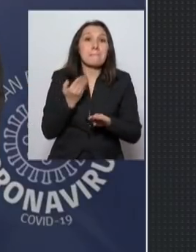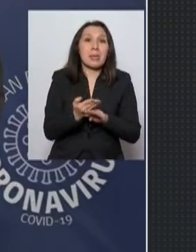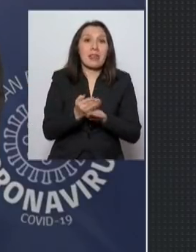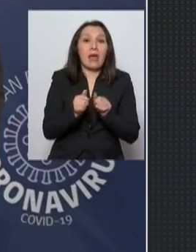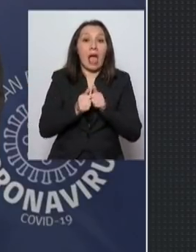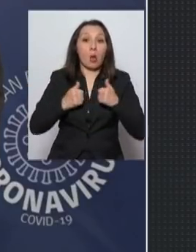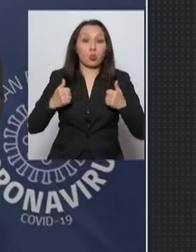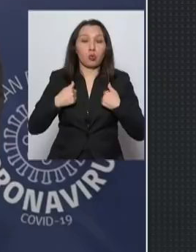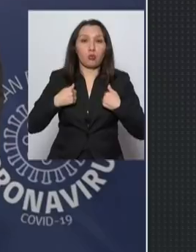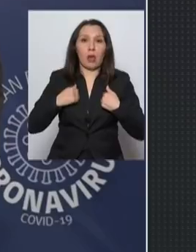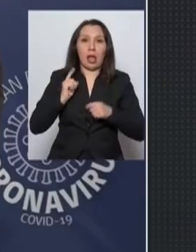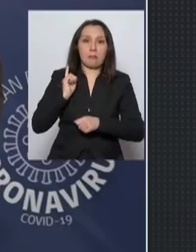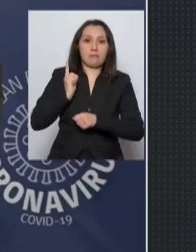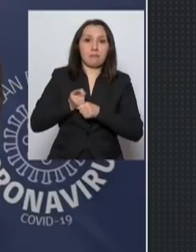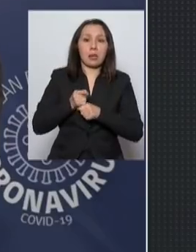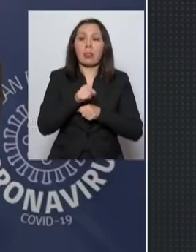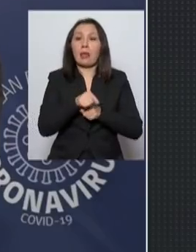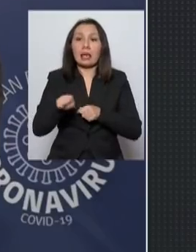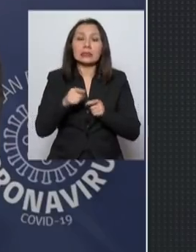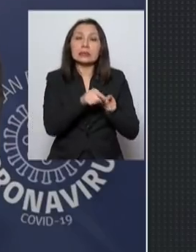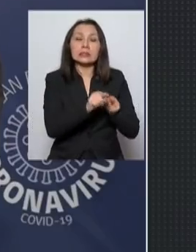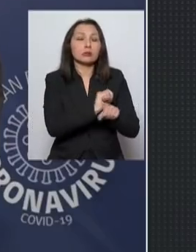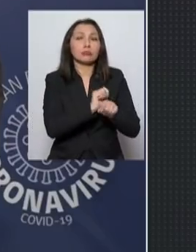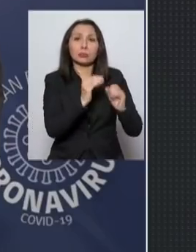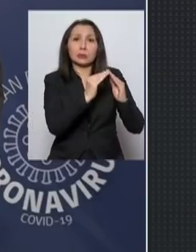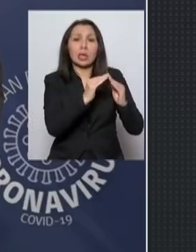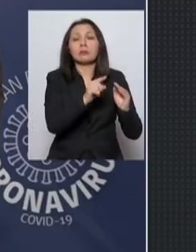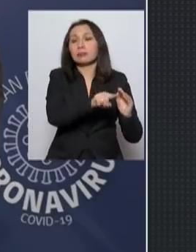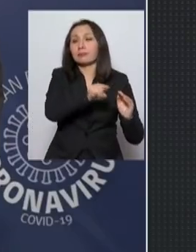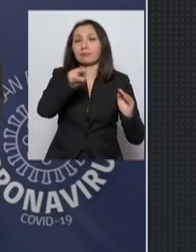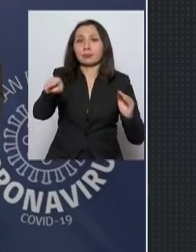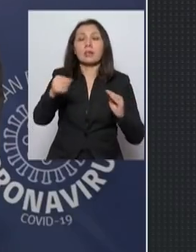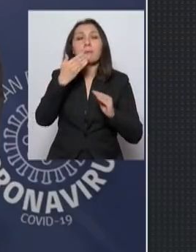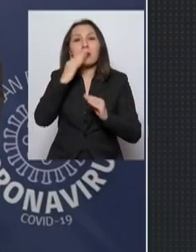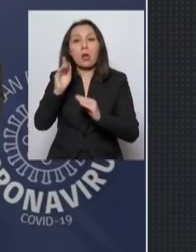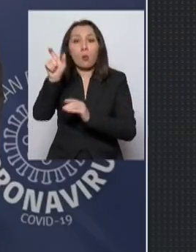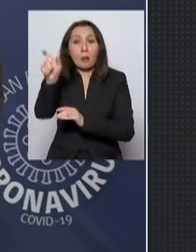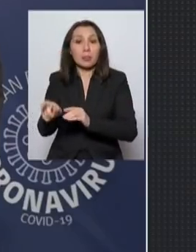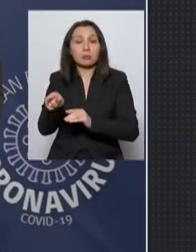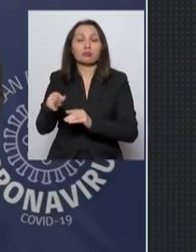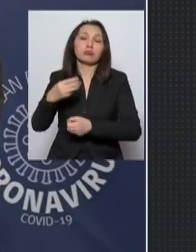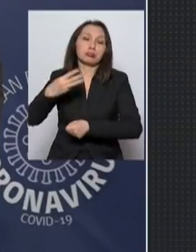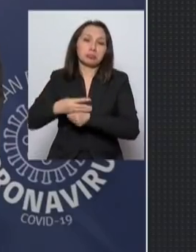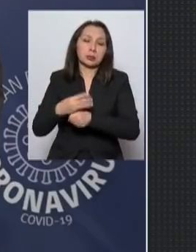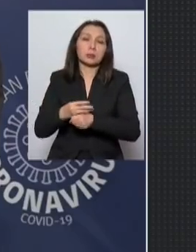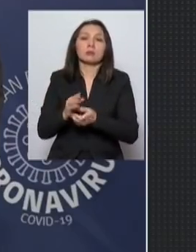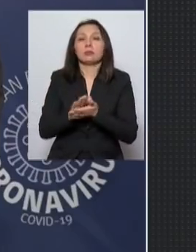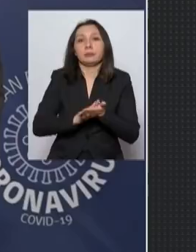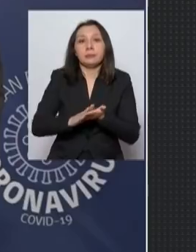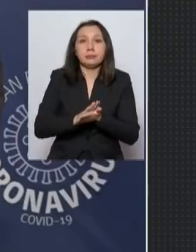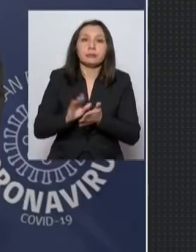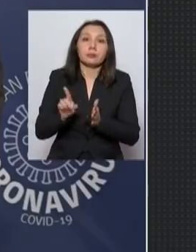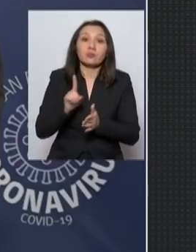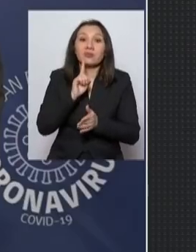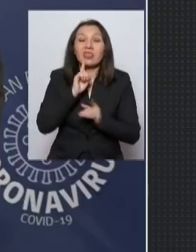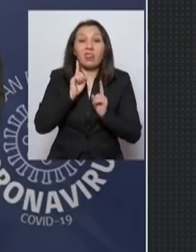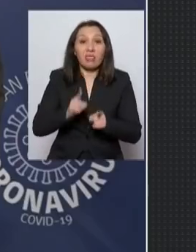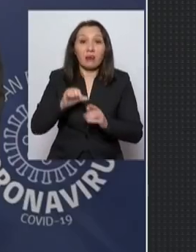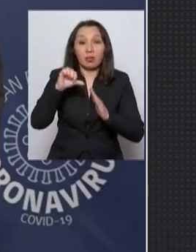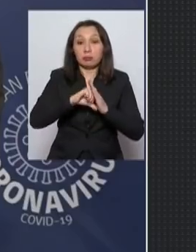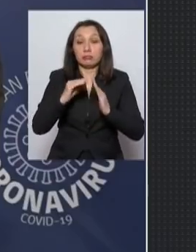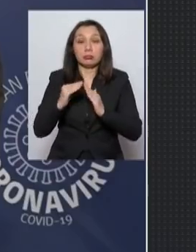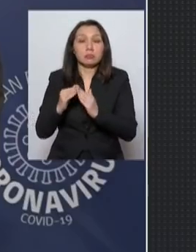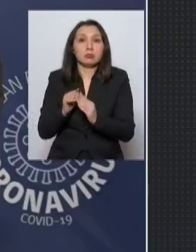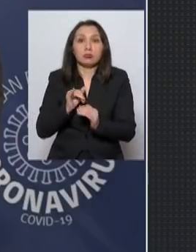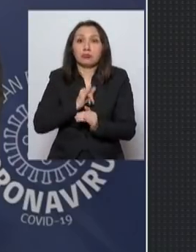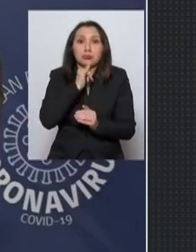la autoridad para efectivamente lograr que una persona, un adulto mayor, por ejemplo, que tiene que hacer cuarentena y no